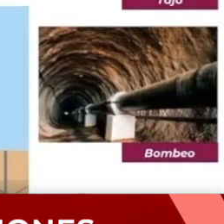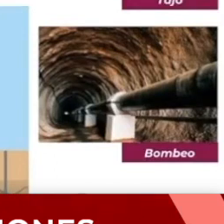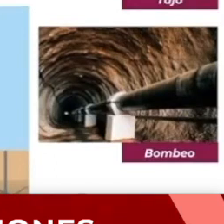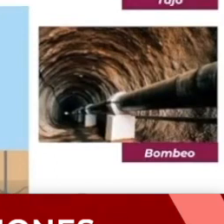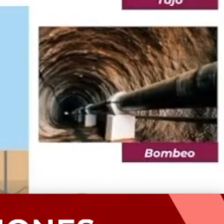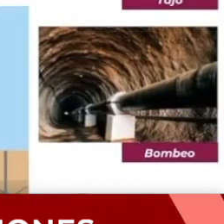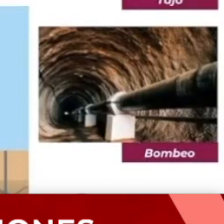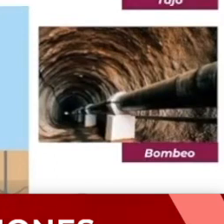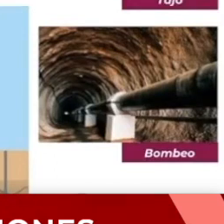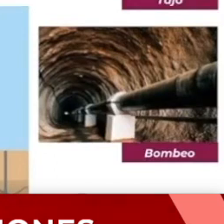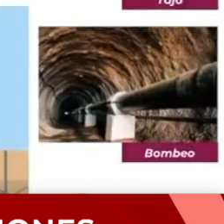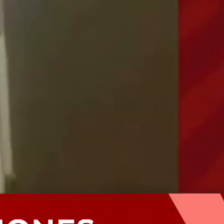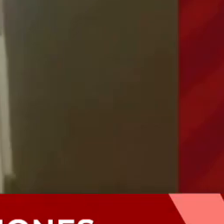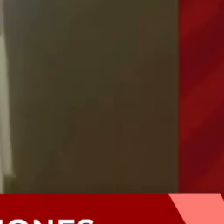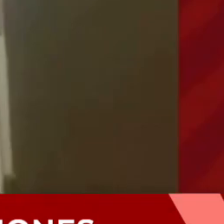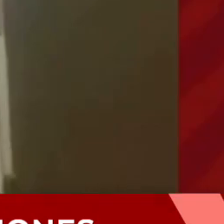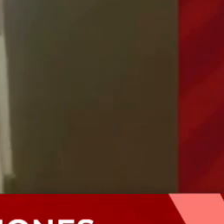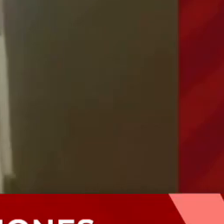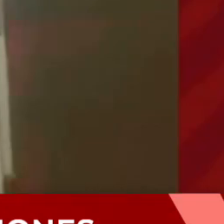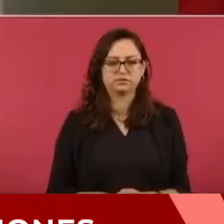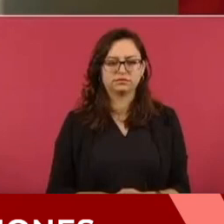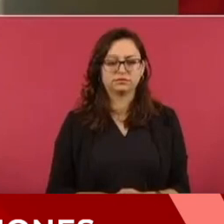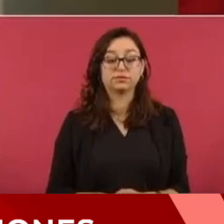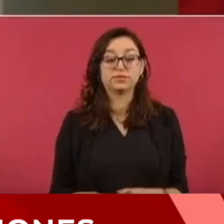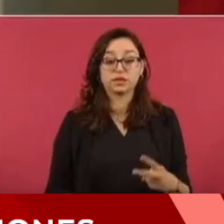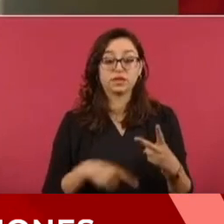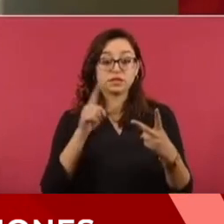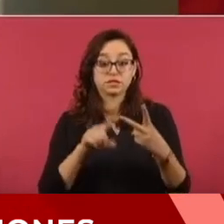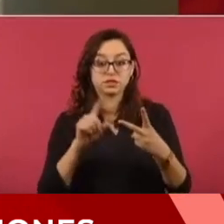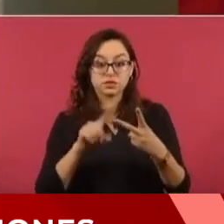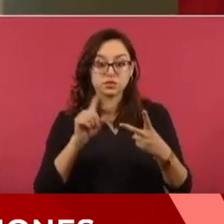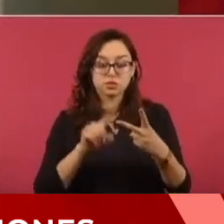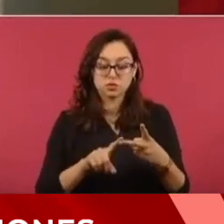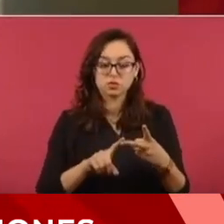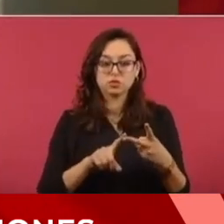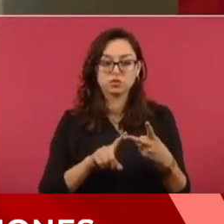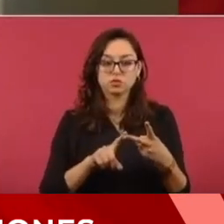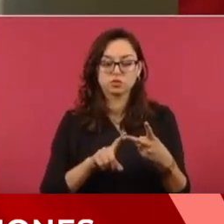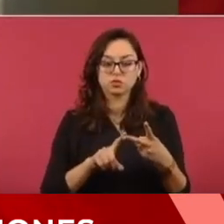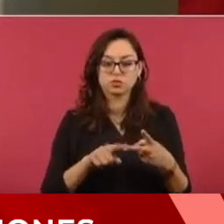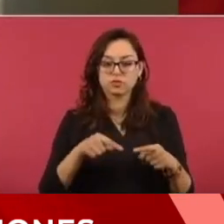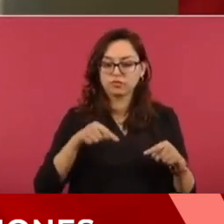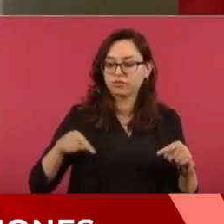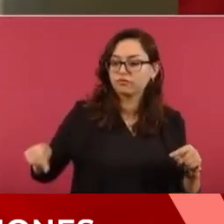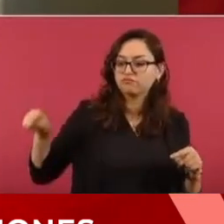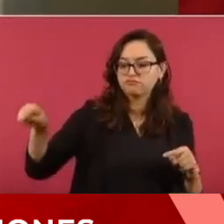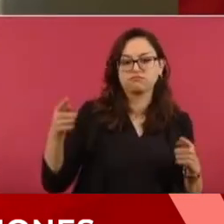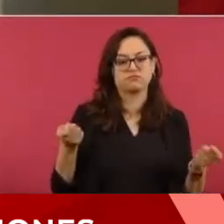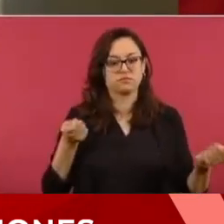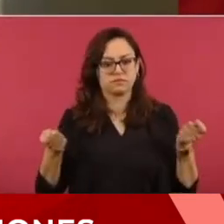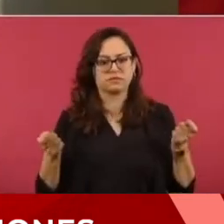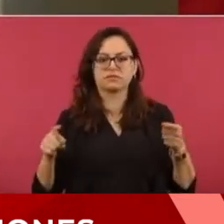el bombeo. La segunda opción es realizar estas pantallas de control a las cuales nos hemos referido a lo